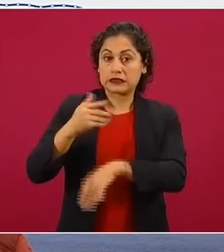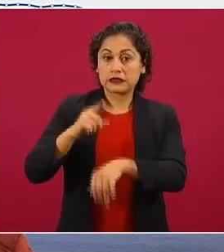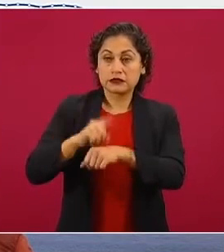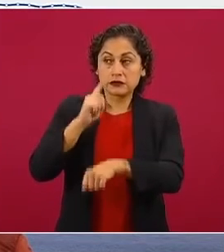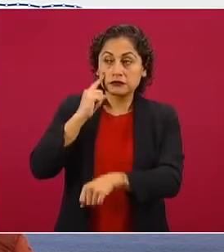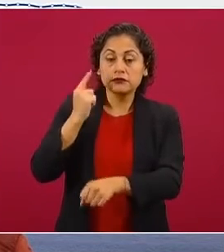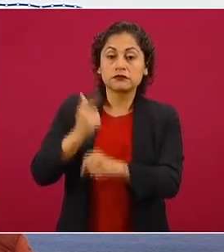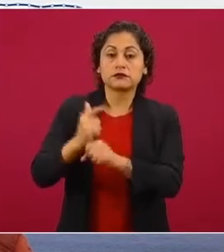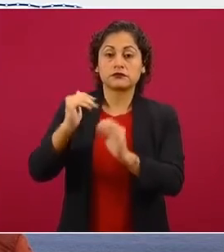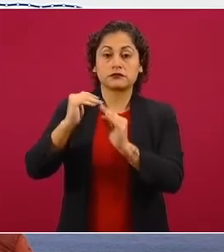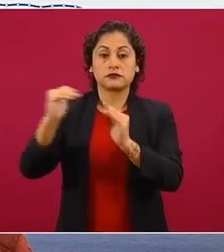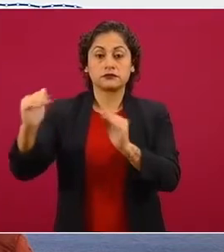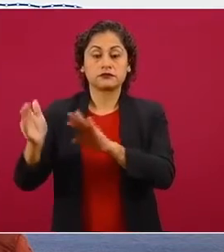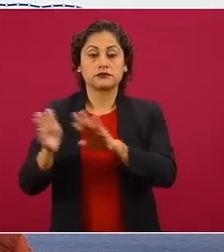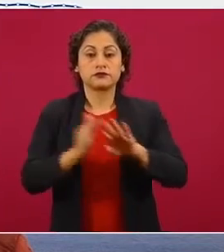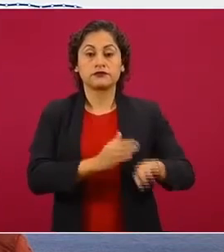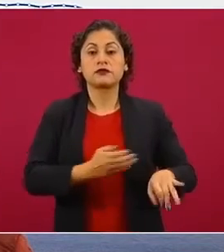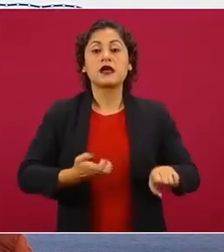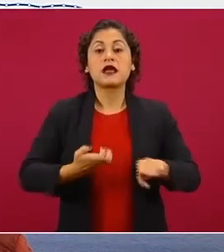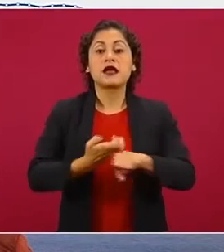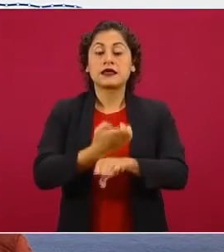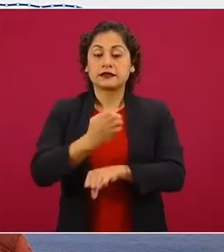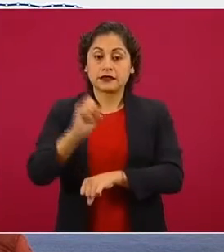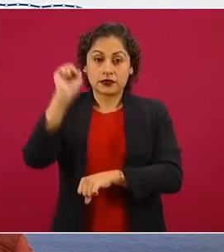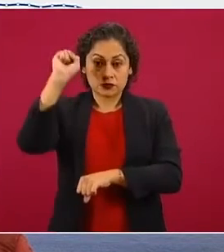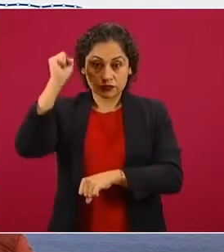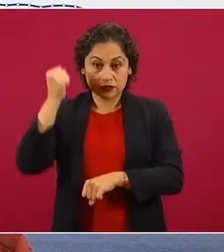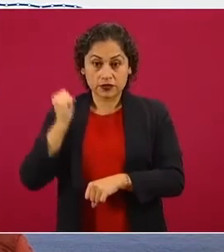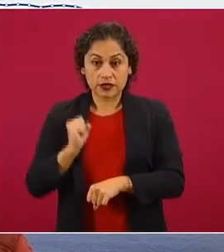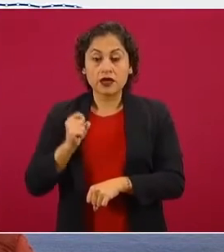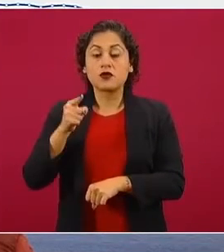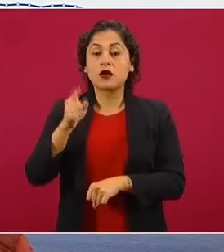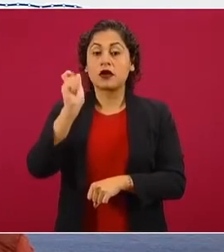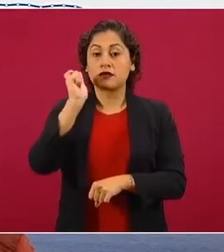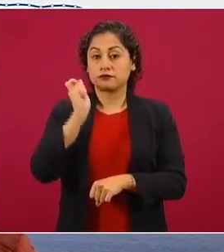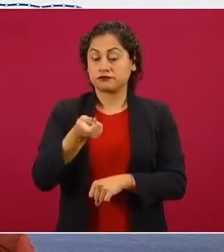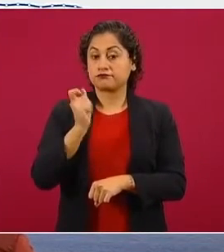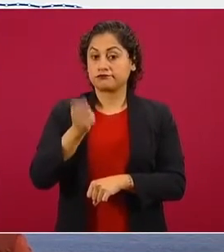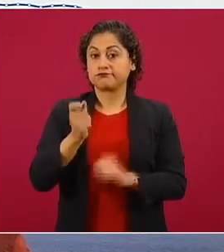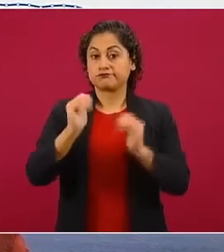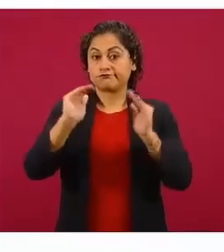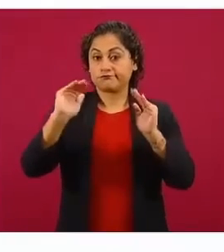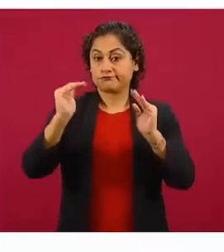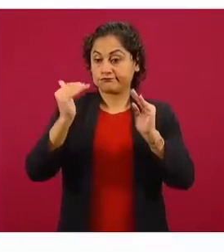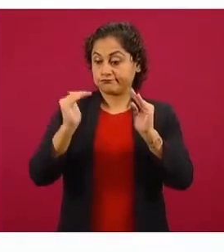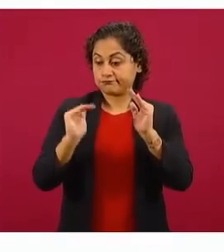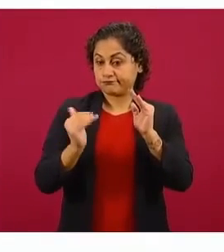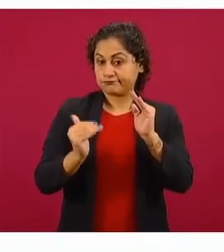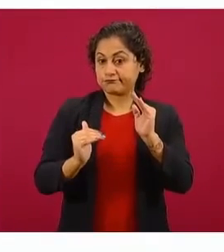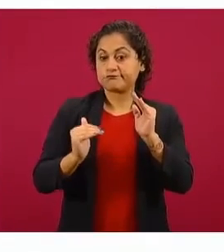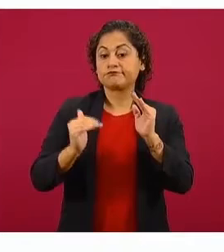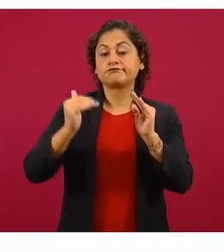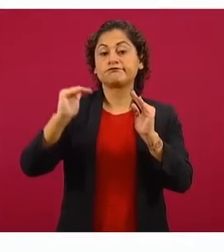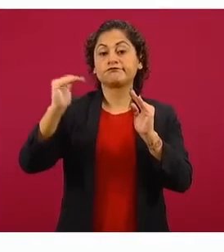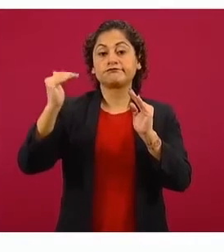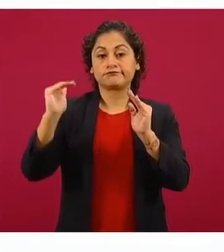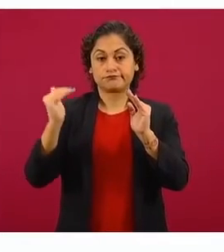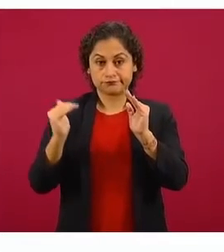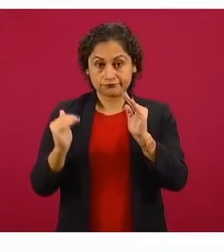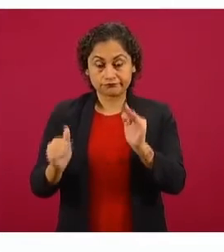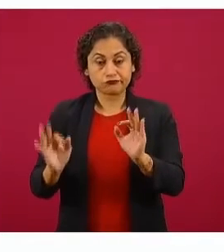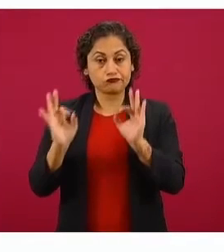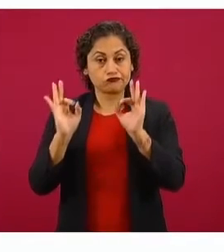siguiente. Sinaloa, un estado que tiene el mayor trecho de reducción de la epidemia y que lo ha hecho muy bien,